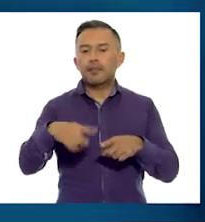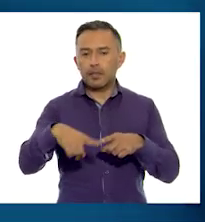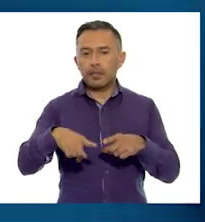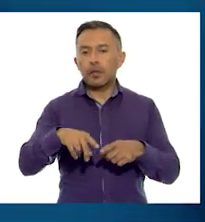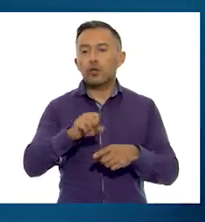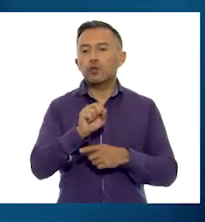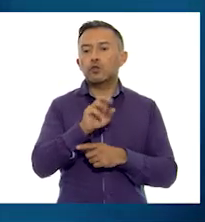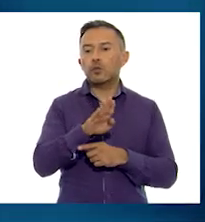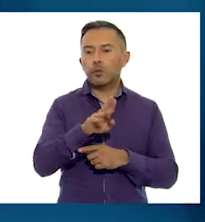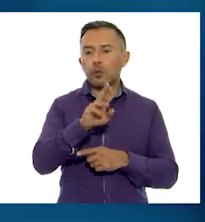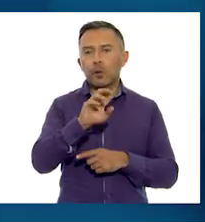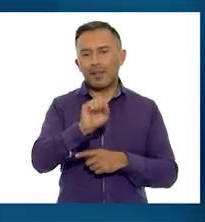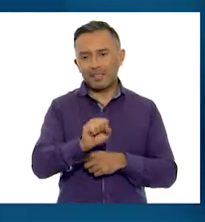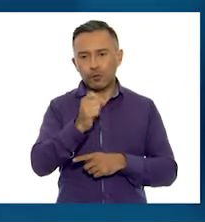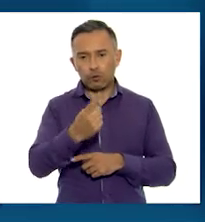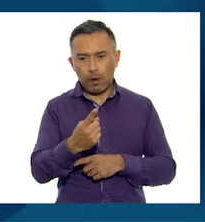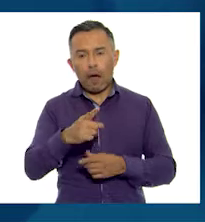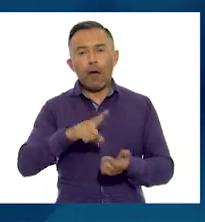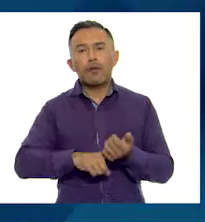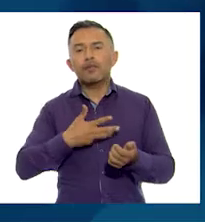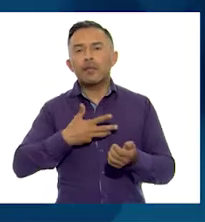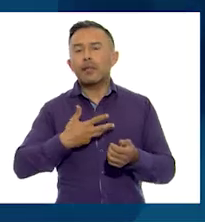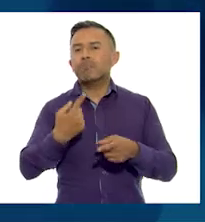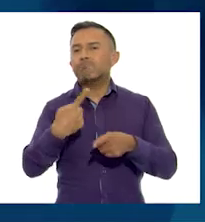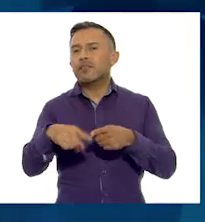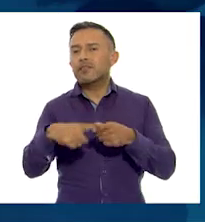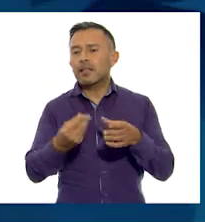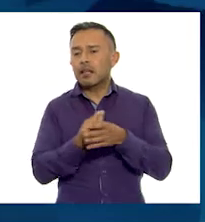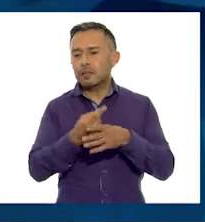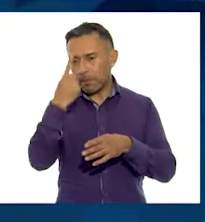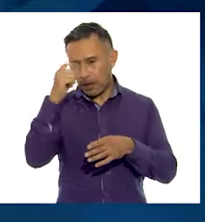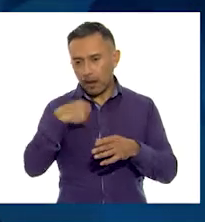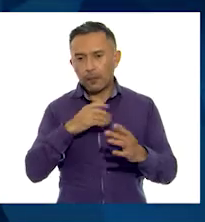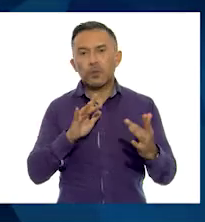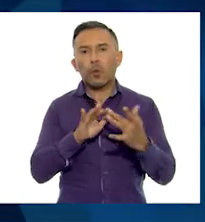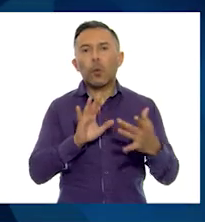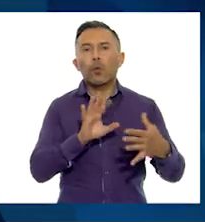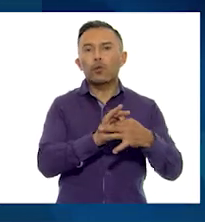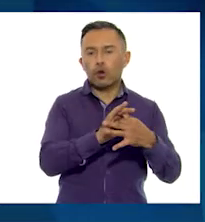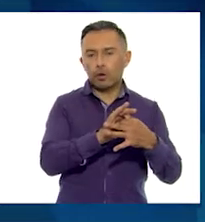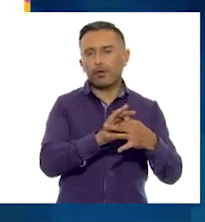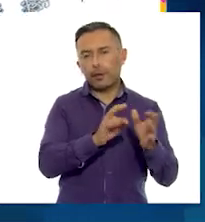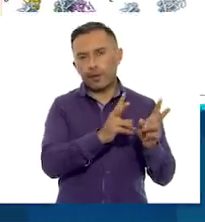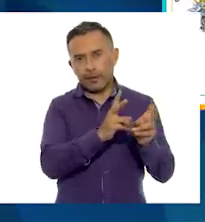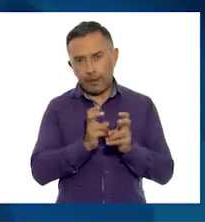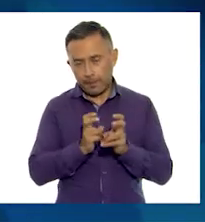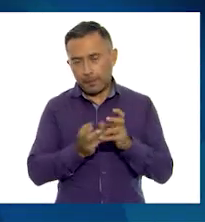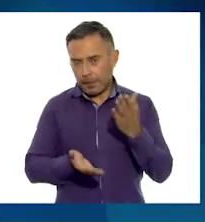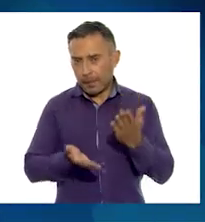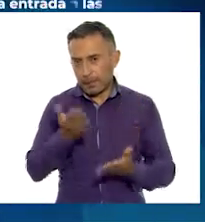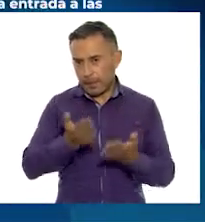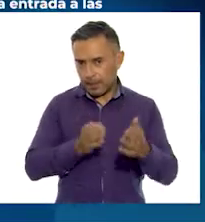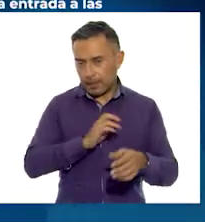S1 comprende el o los dominios de unión al receptor y contribuye a la estabilización del estado de prefusión de la